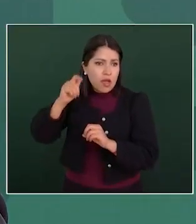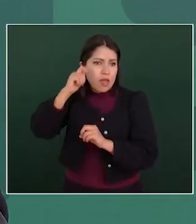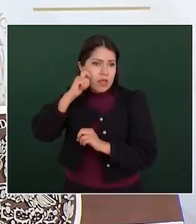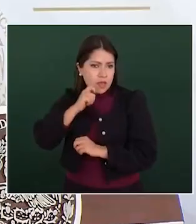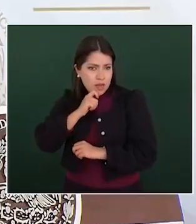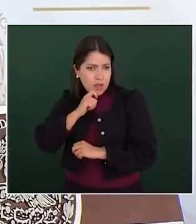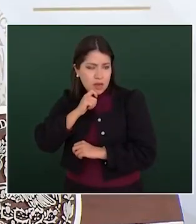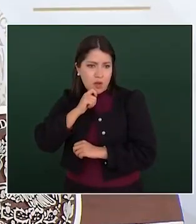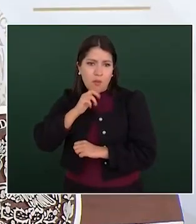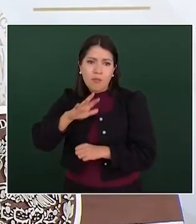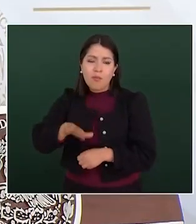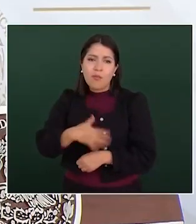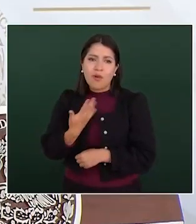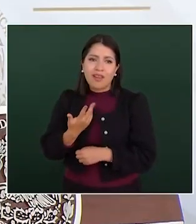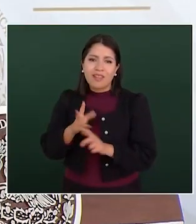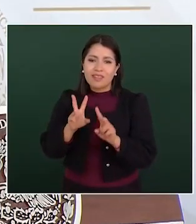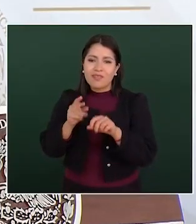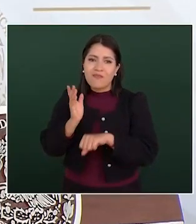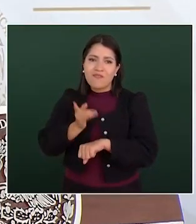por los fraudes.